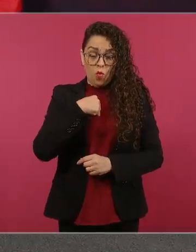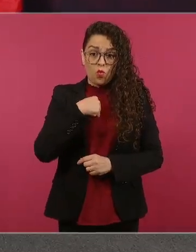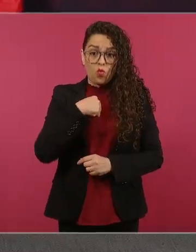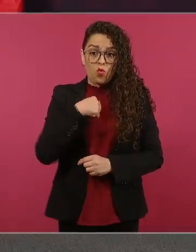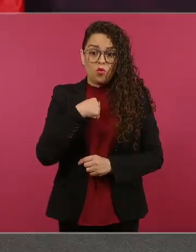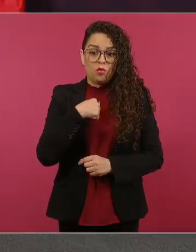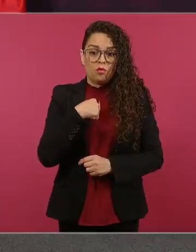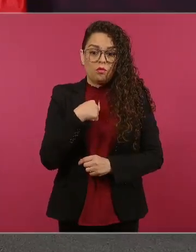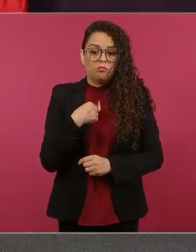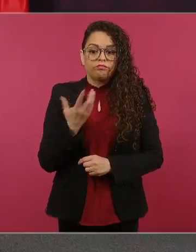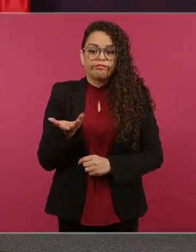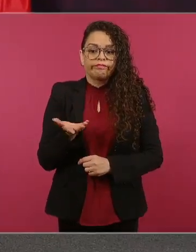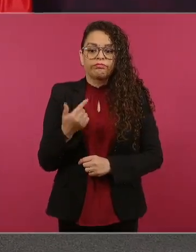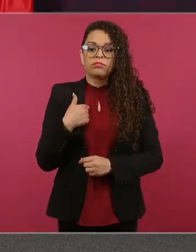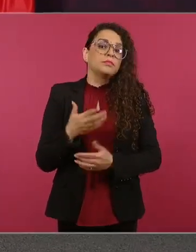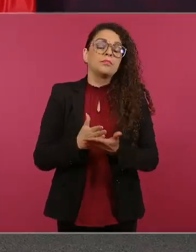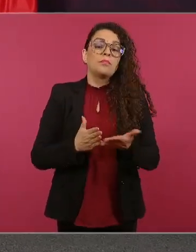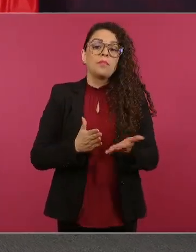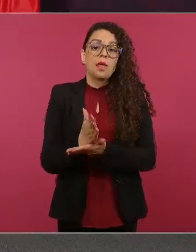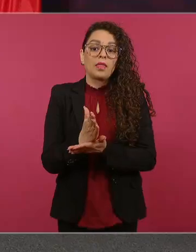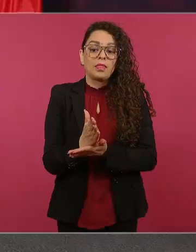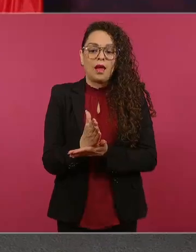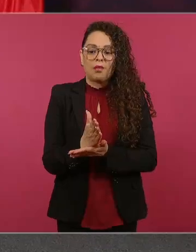no me meto